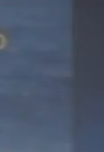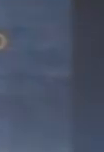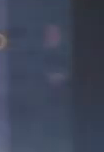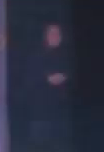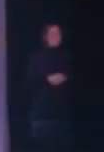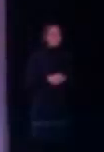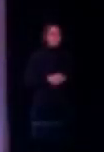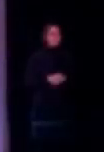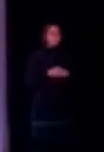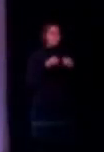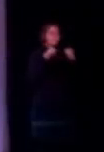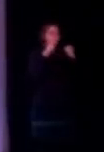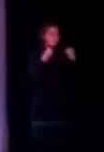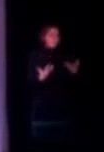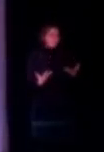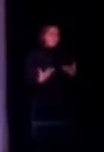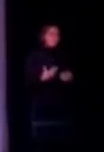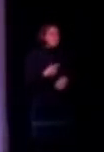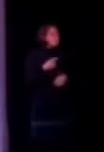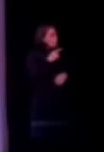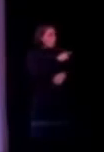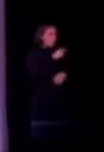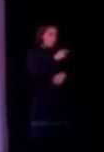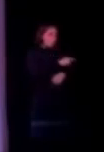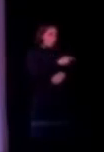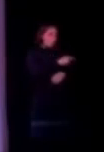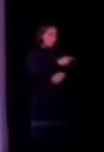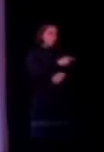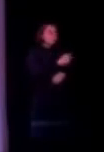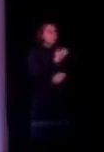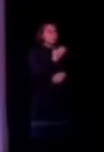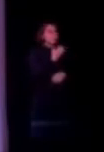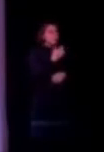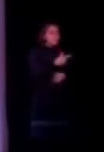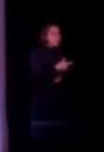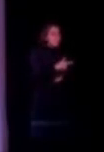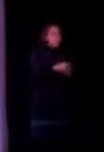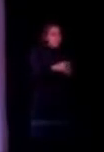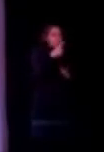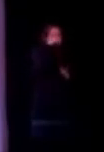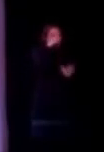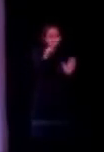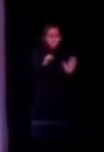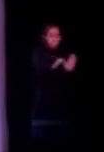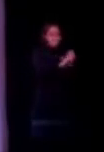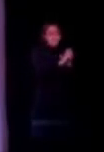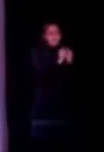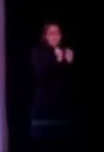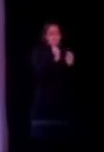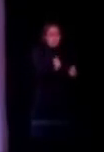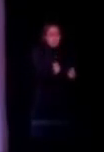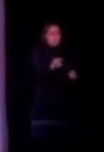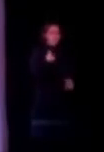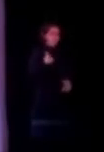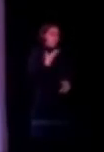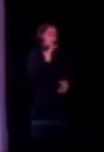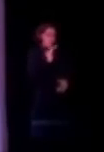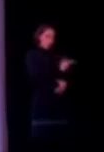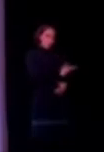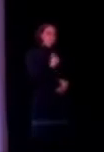Bueno, deja esposo y una huella muy positiva en todas aquellas personas que hemos tenido la fortuna de conocerte y de trabajar